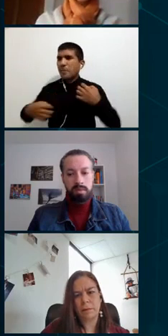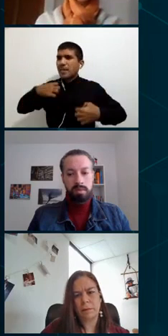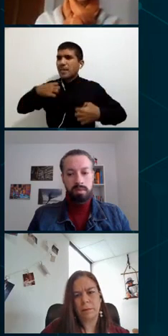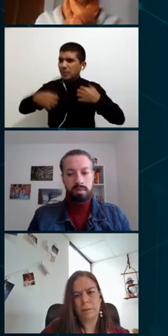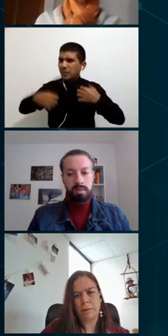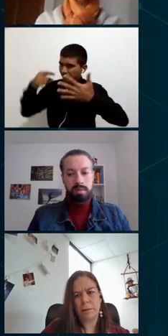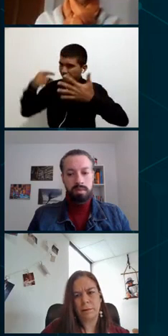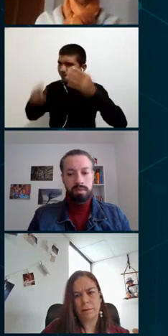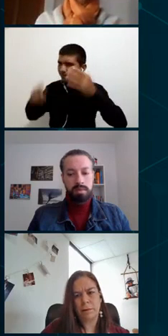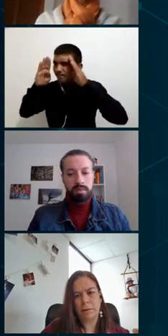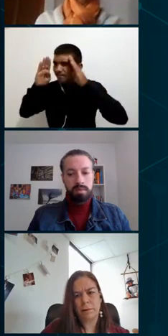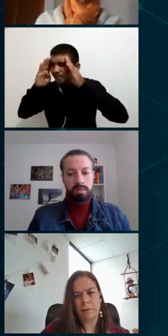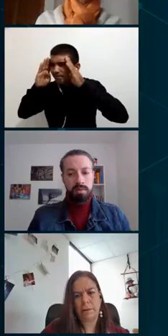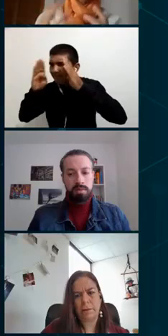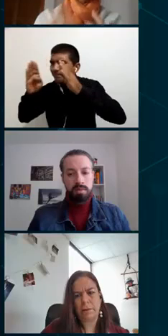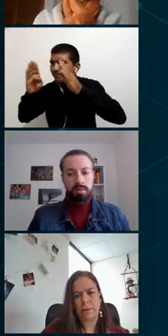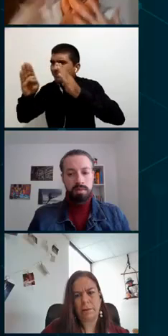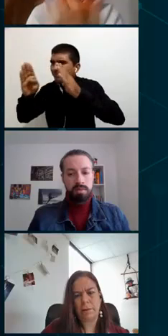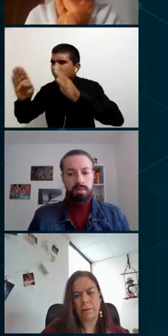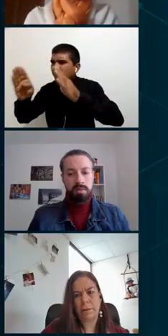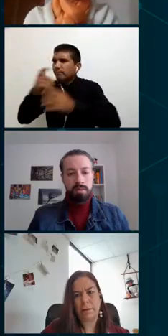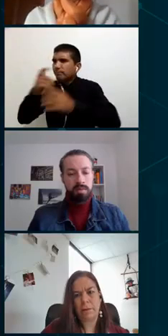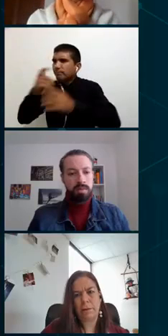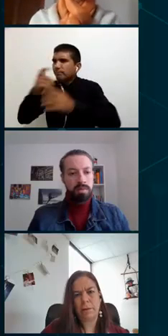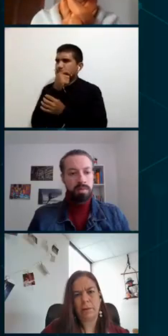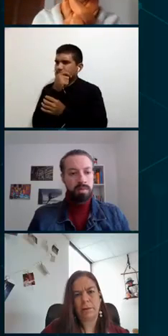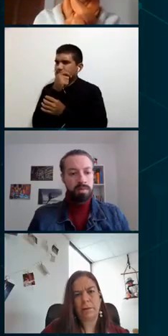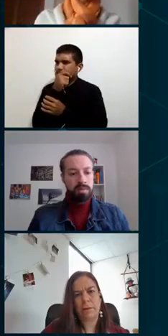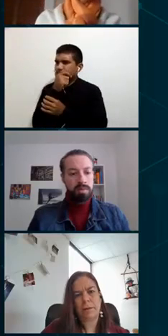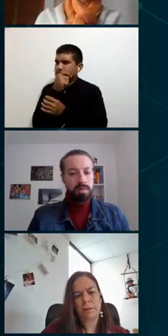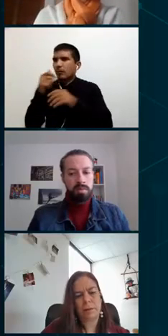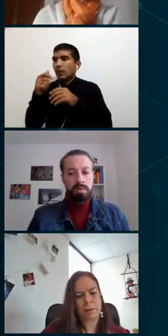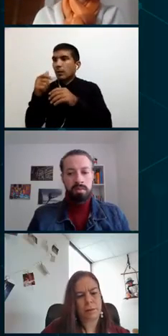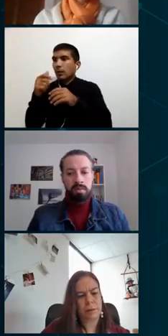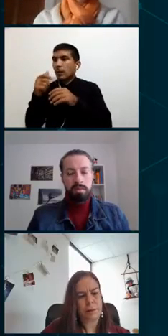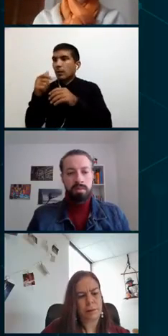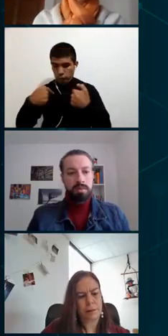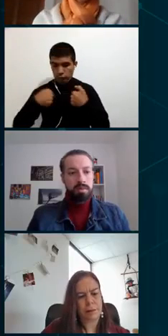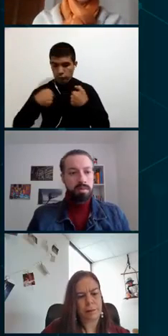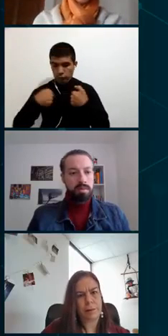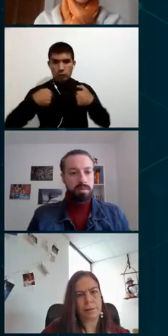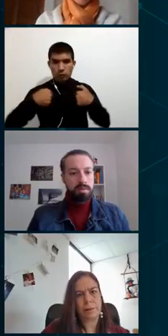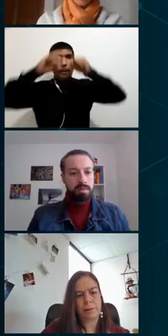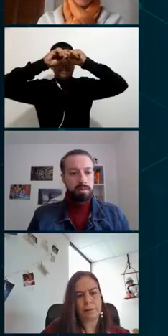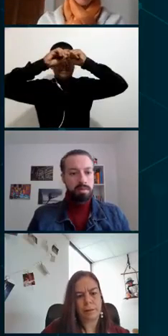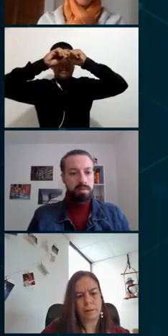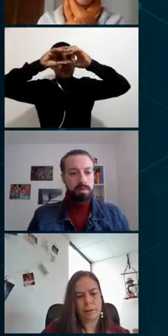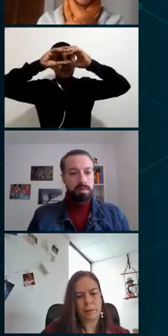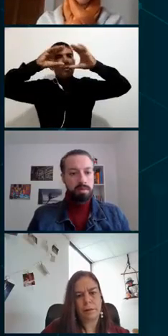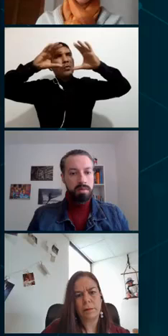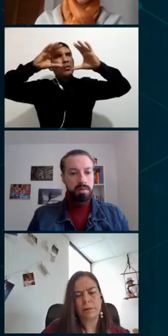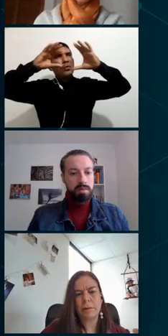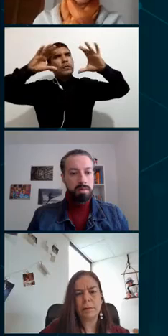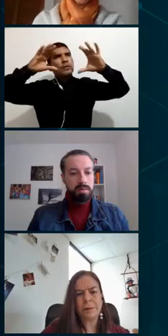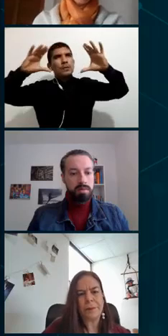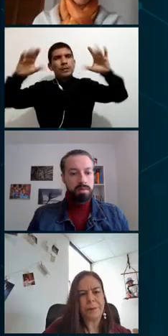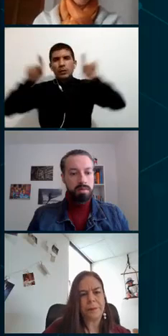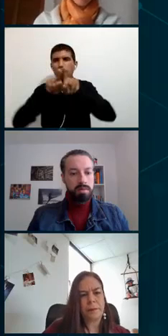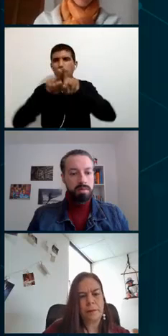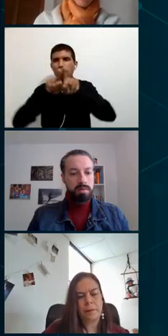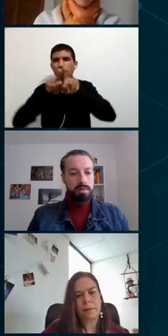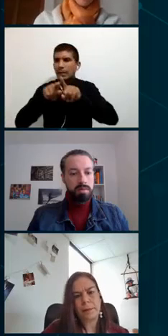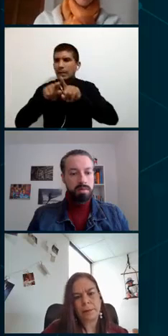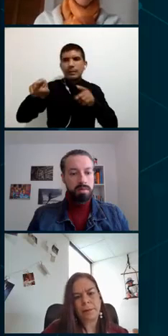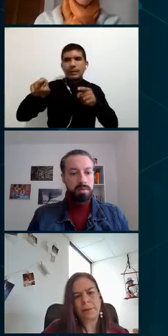realmente cómo es que, o sea, cuando yo lo voy a ofrecer, ¿cierto? Un producto o servicio, pues, ¿cuáles son las necesidades que lo voy a